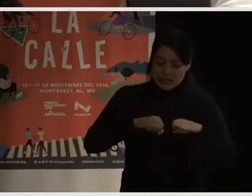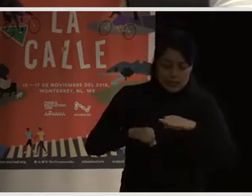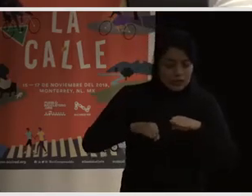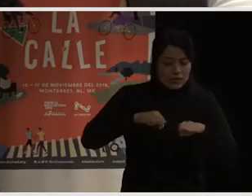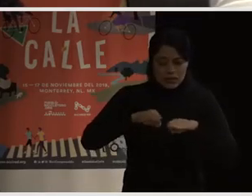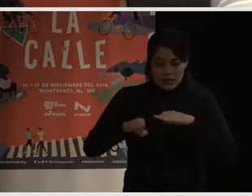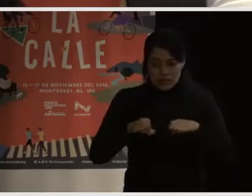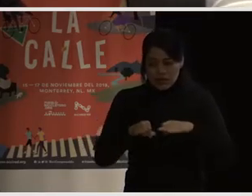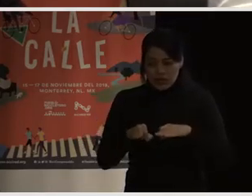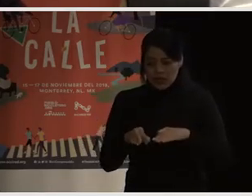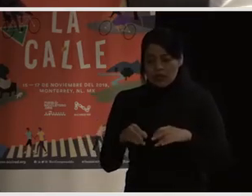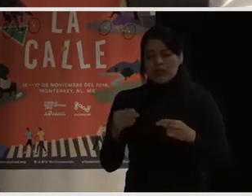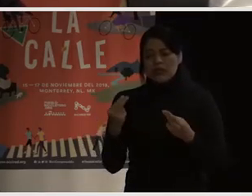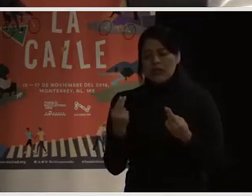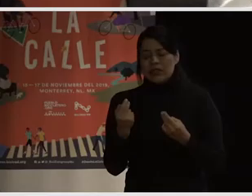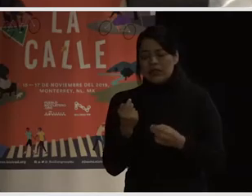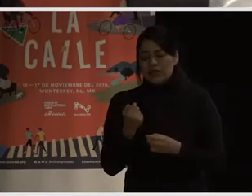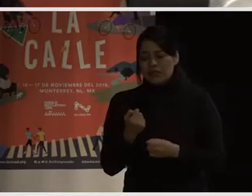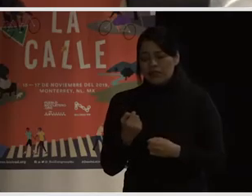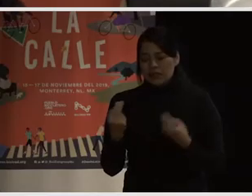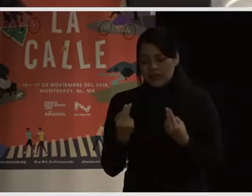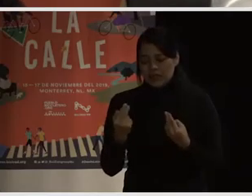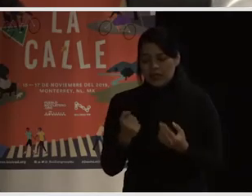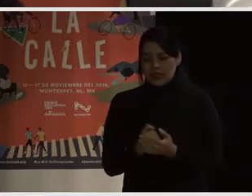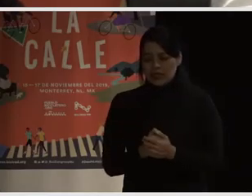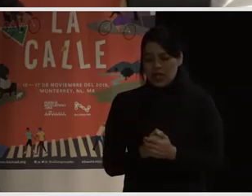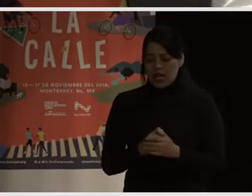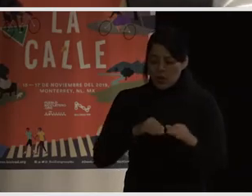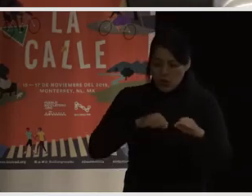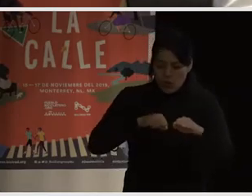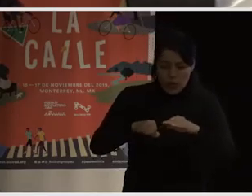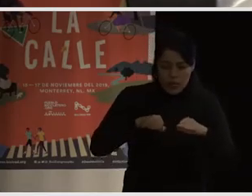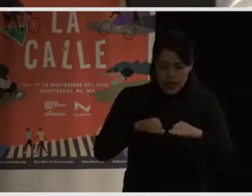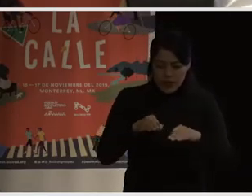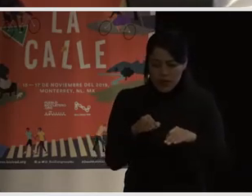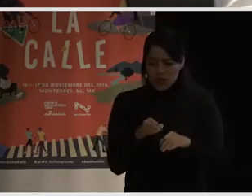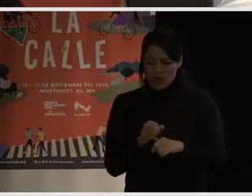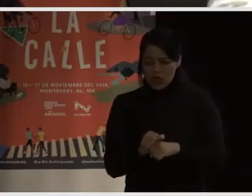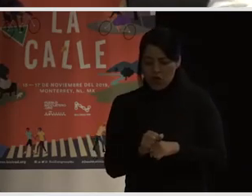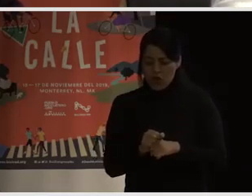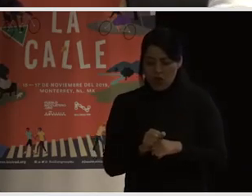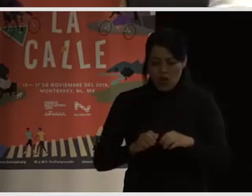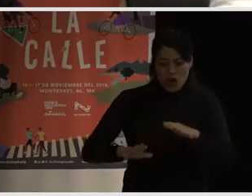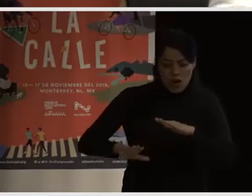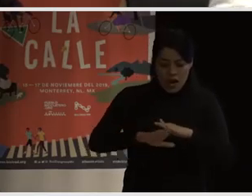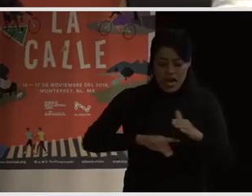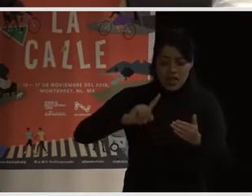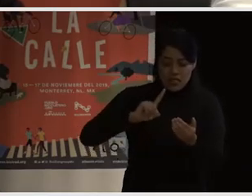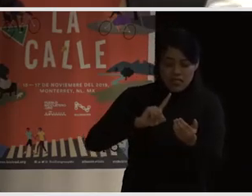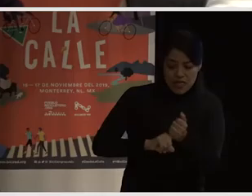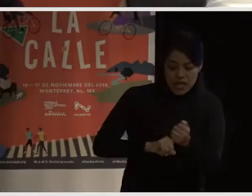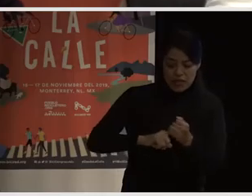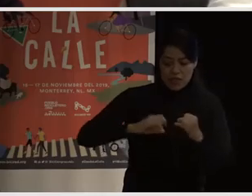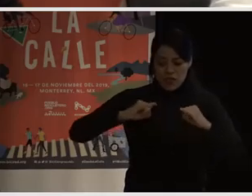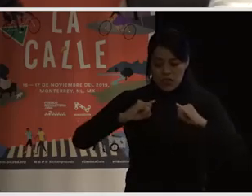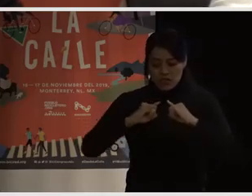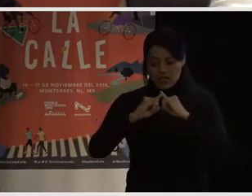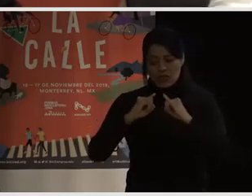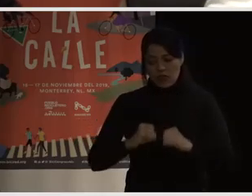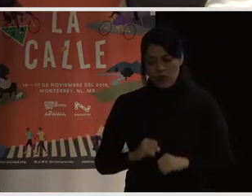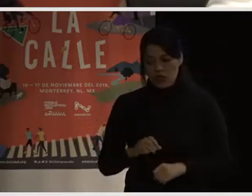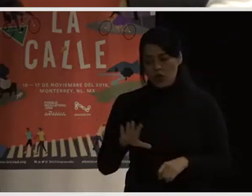una articulación y un trabajo de operación a nivel interno que pues luego hay